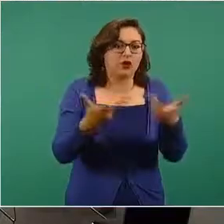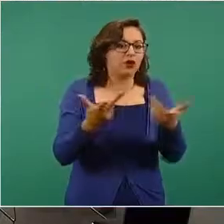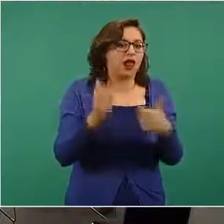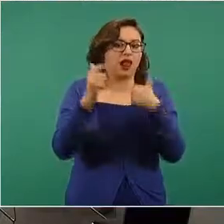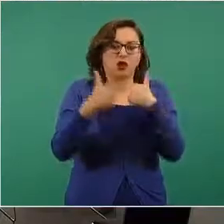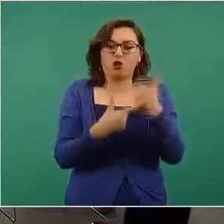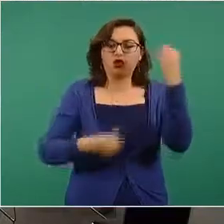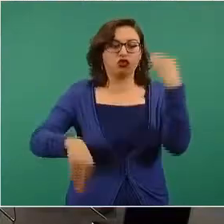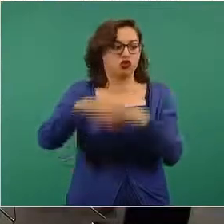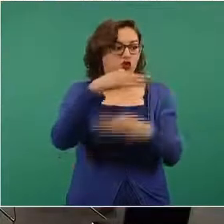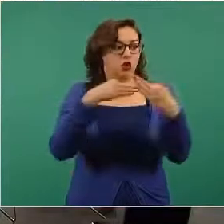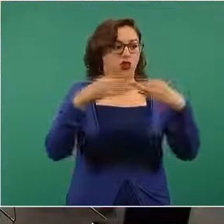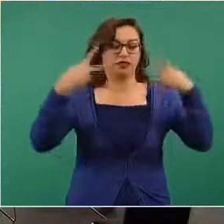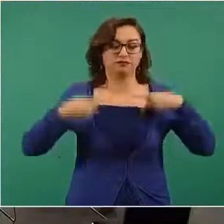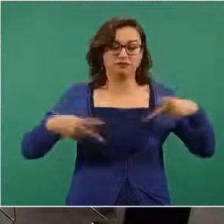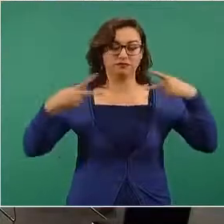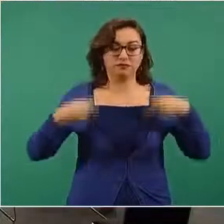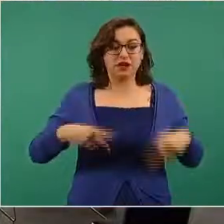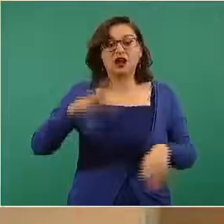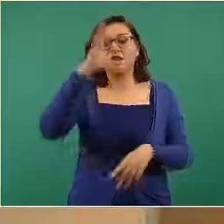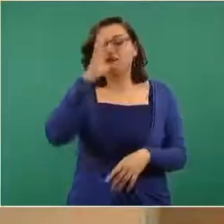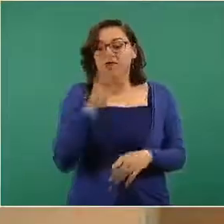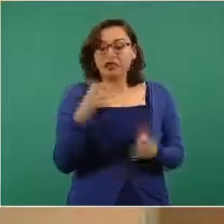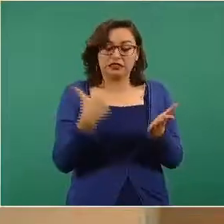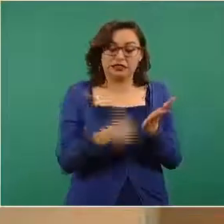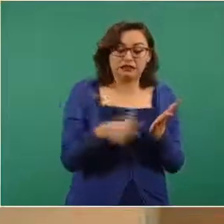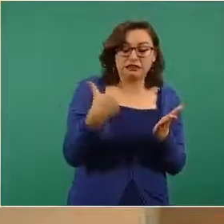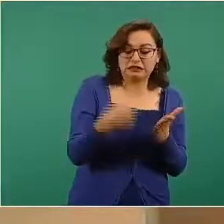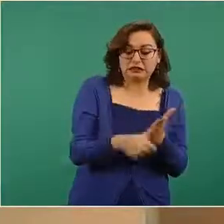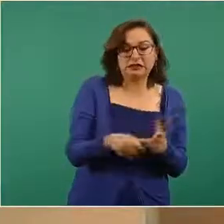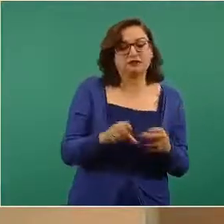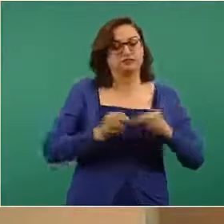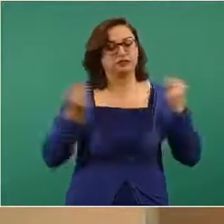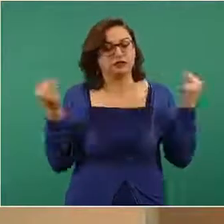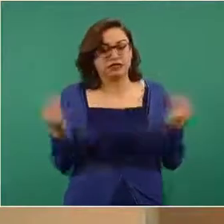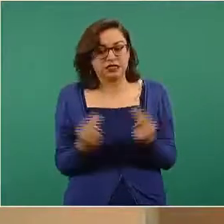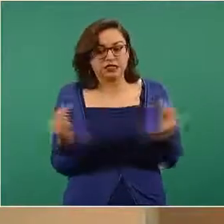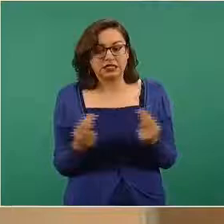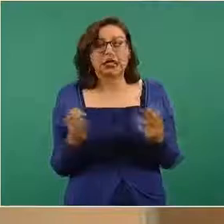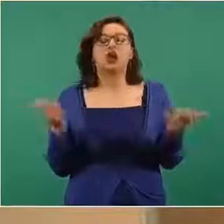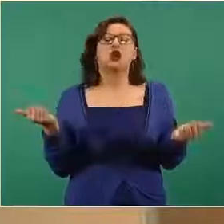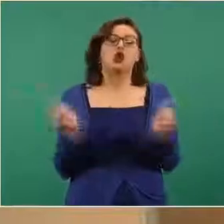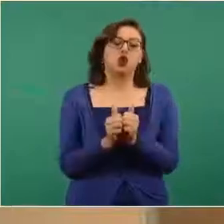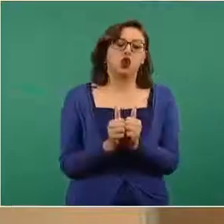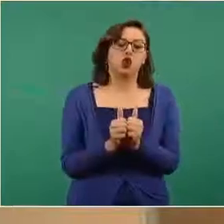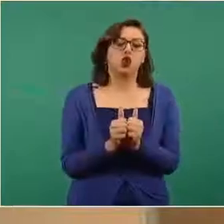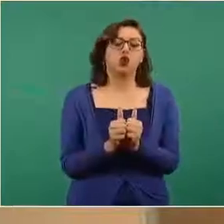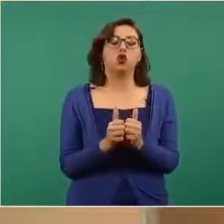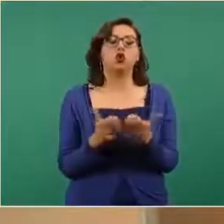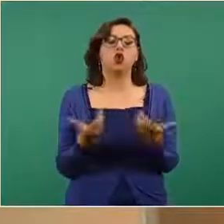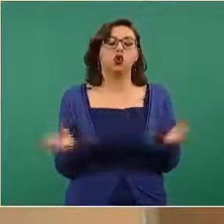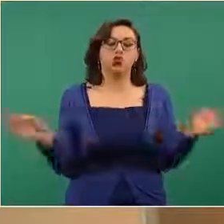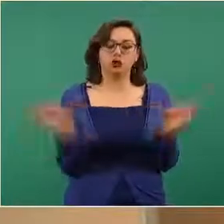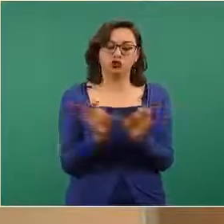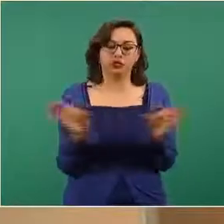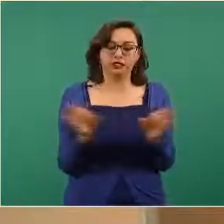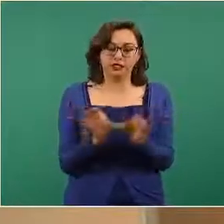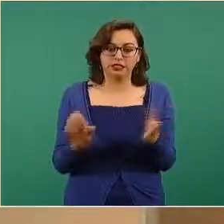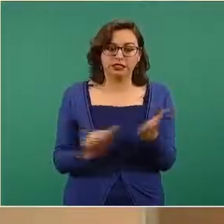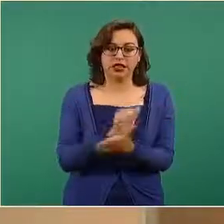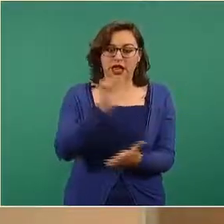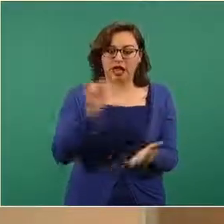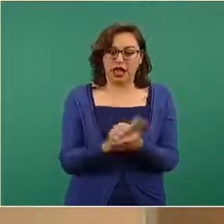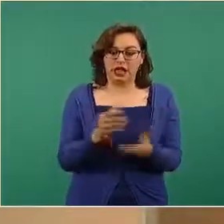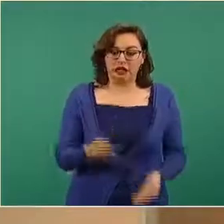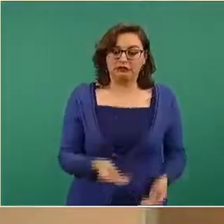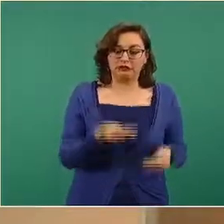las defunciones van a entrar a algún registro civil, a partir de un certificado que se les expide, llegan al registro civil, obtienen su acta